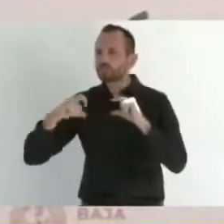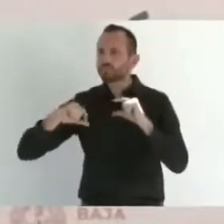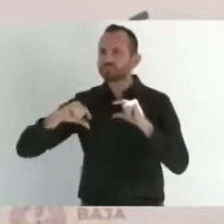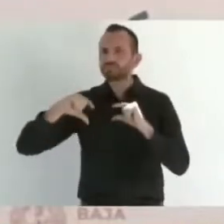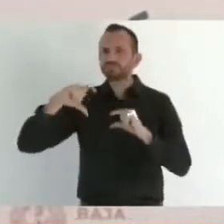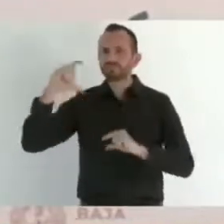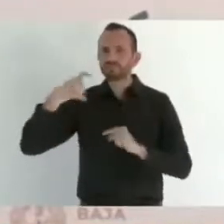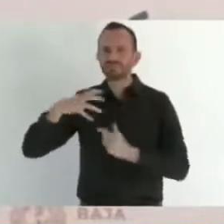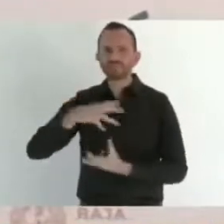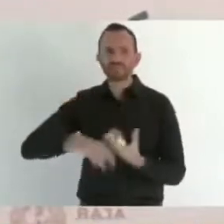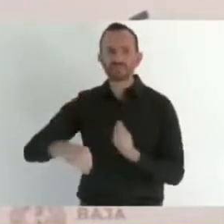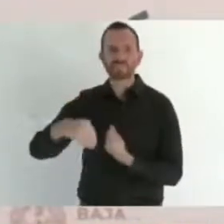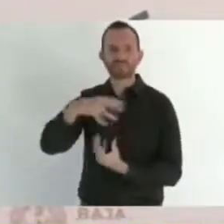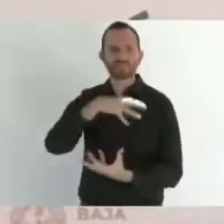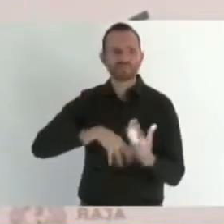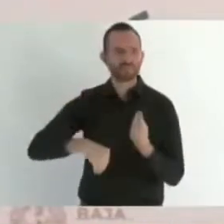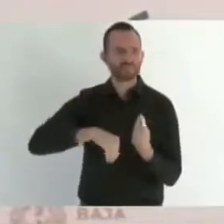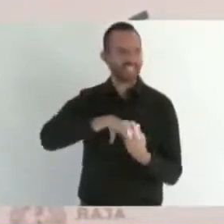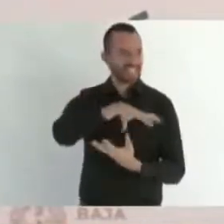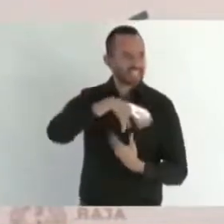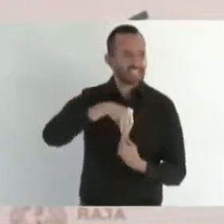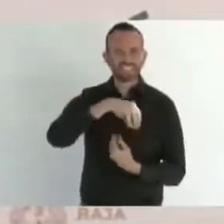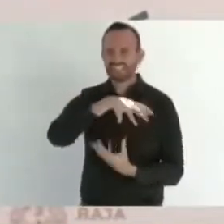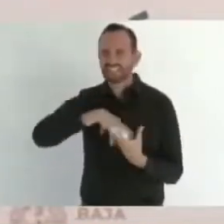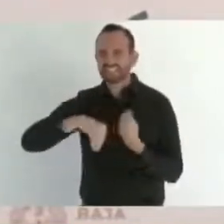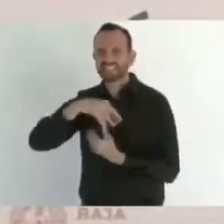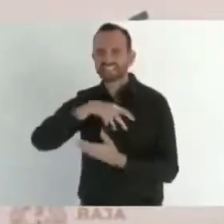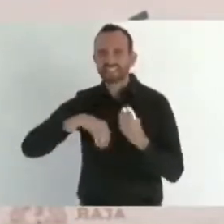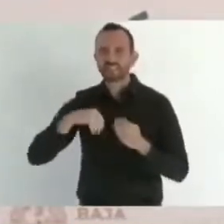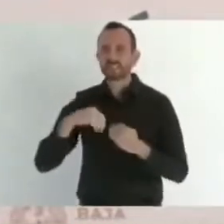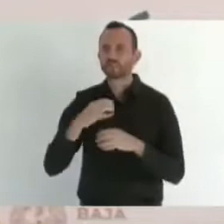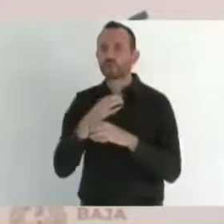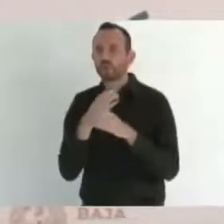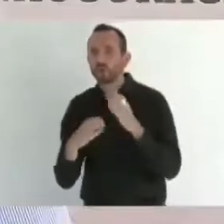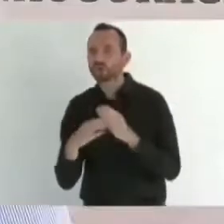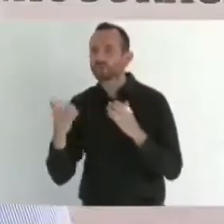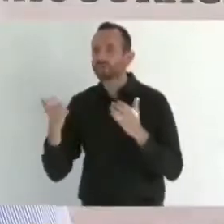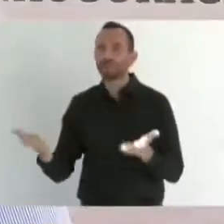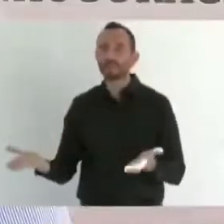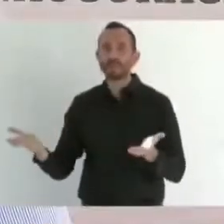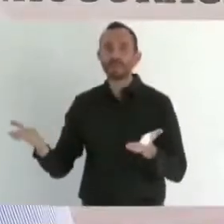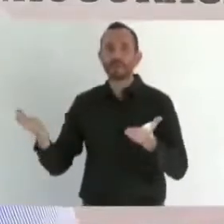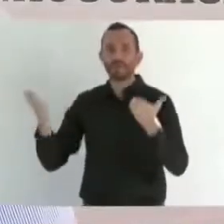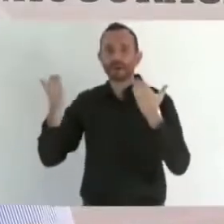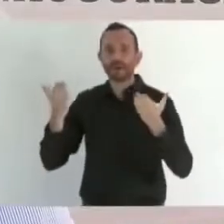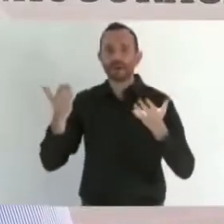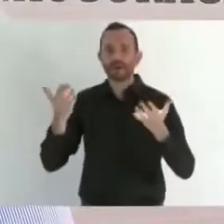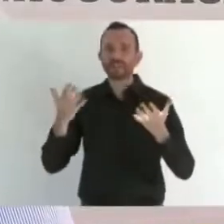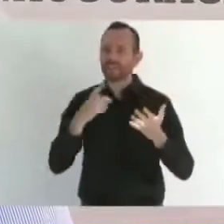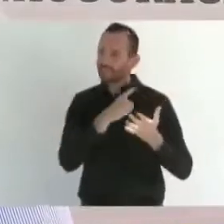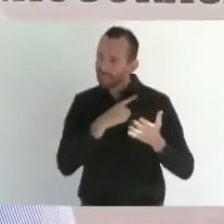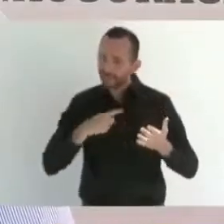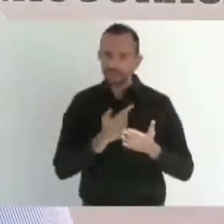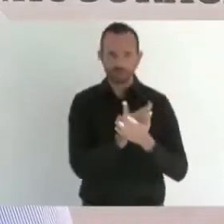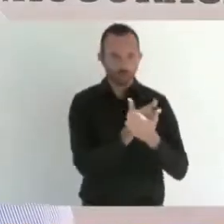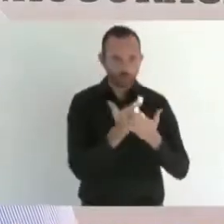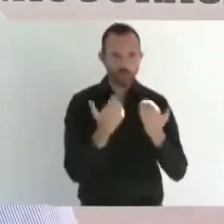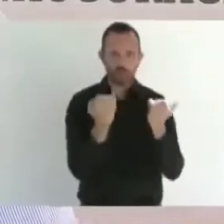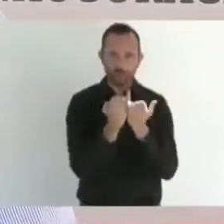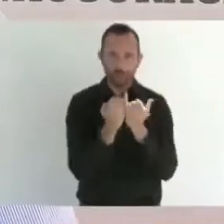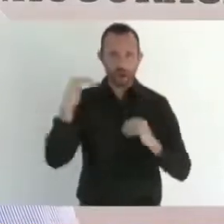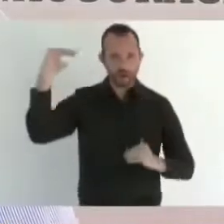se incrementaba el salario de acuerdo a la inflación sino abajo de la inflación y por lo mismo fue perdiendo